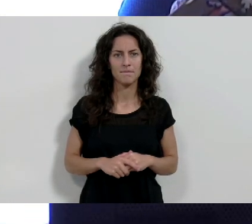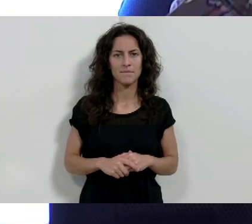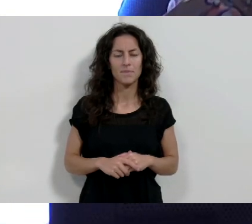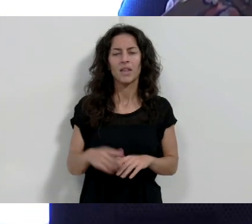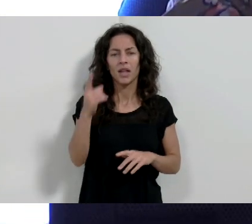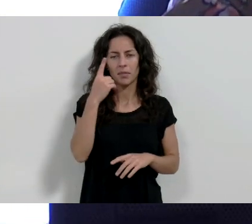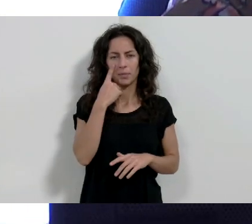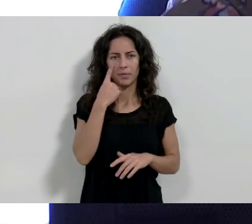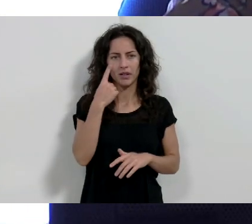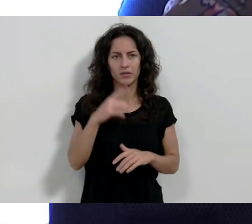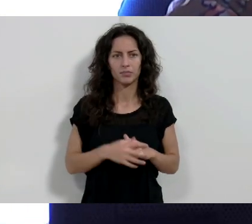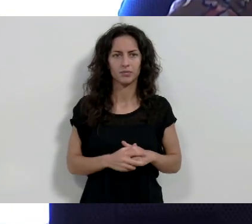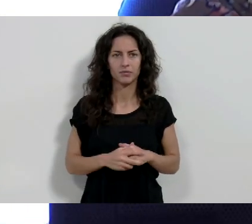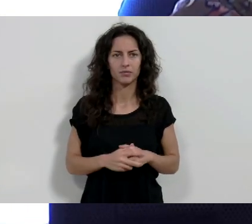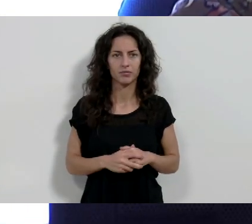Mire,